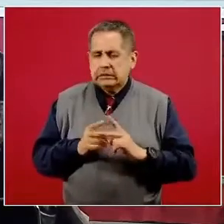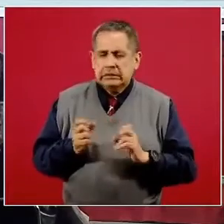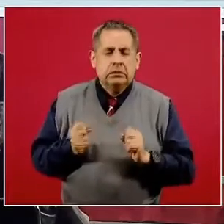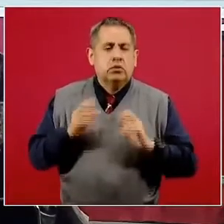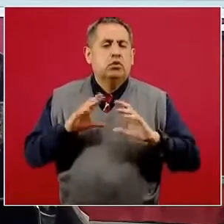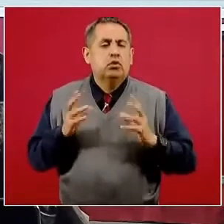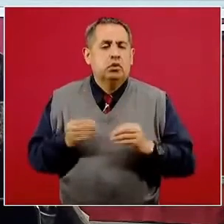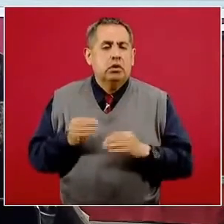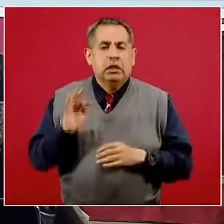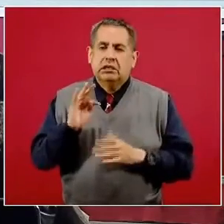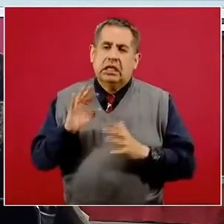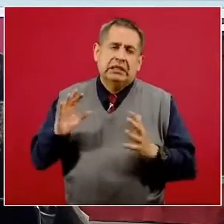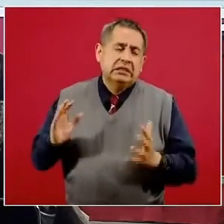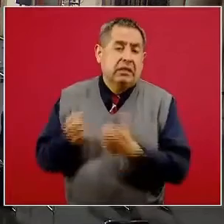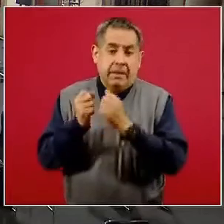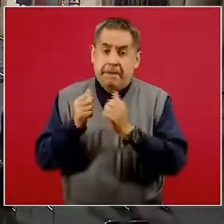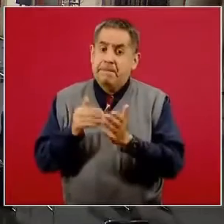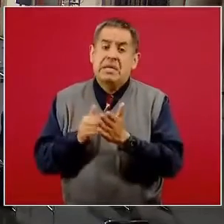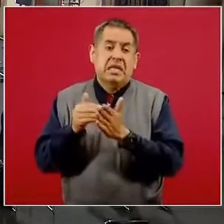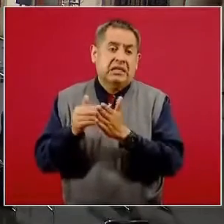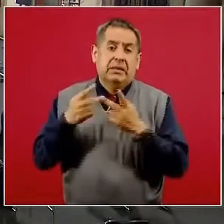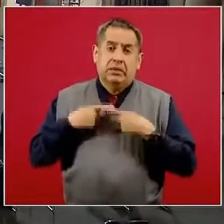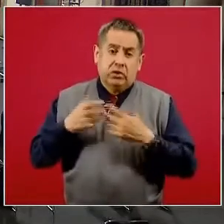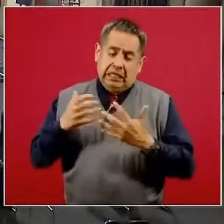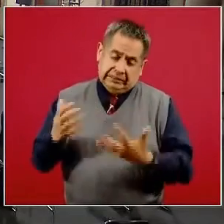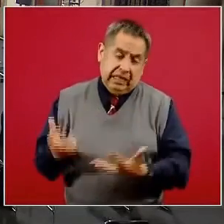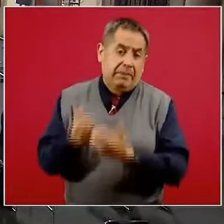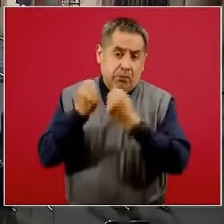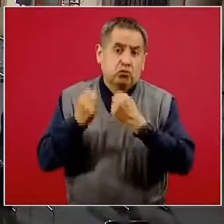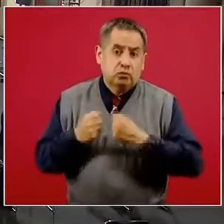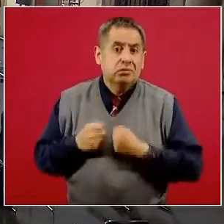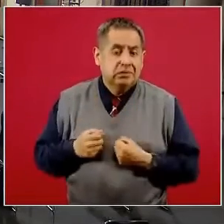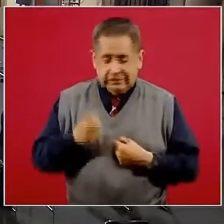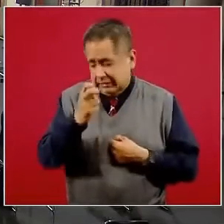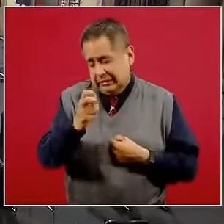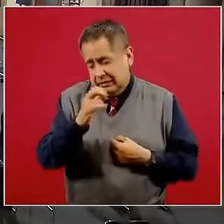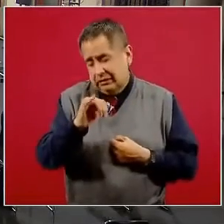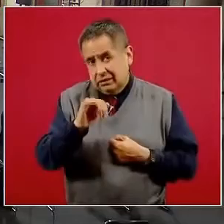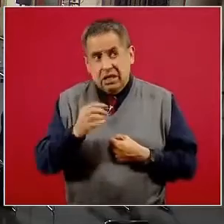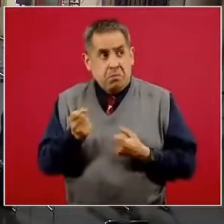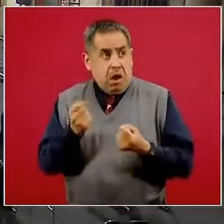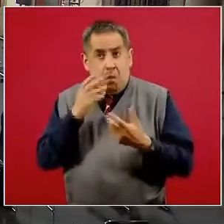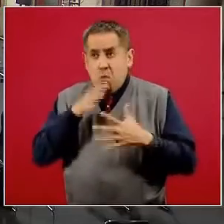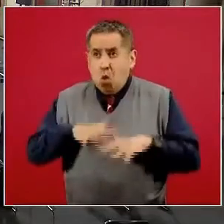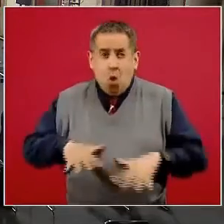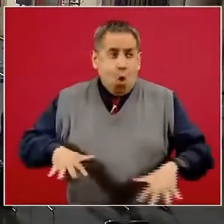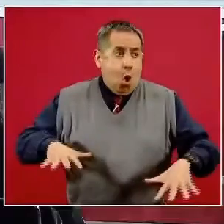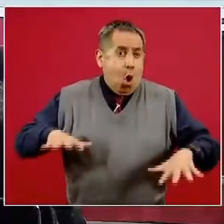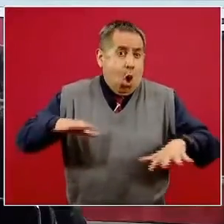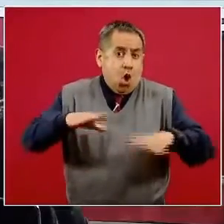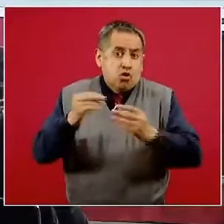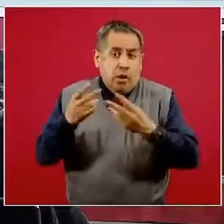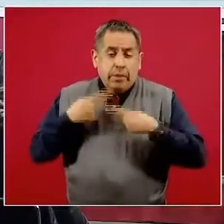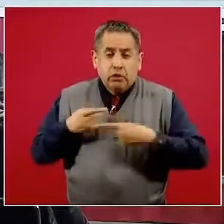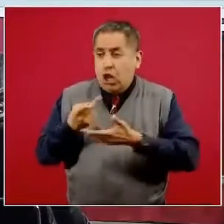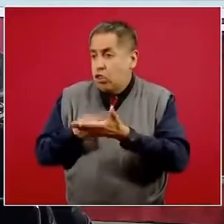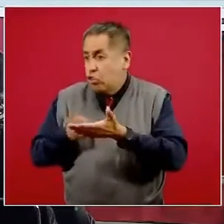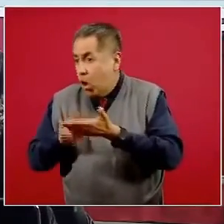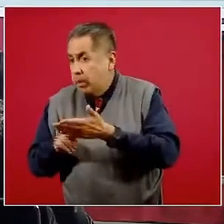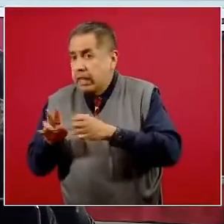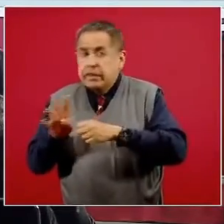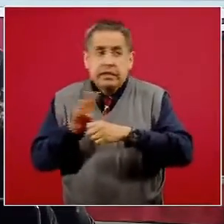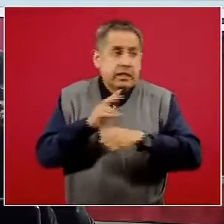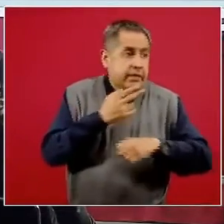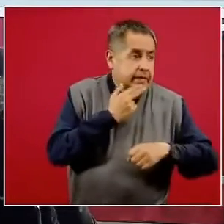estimación de haber salvado cientos de miles de vidas. Es decir, con esta población, con esta prevalencia de comorbilidades, si no se